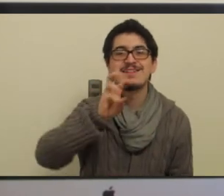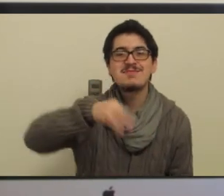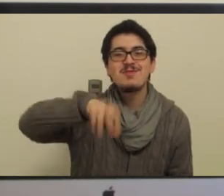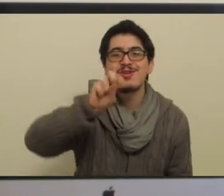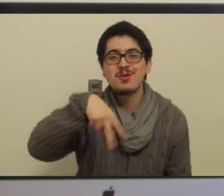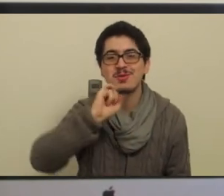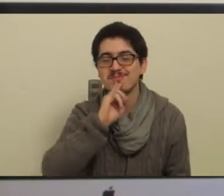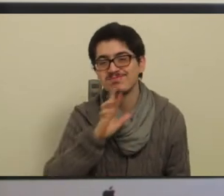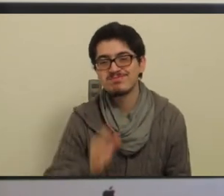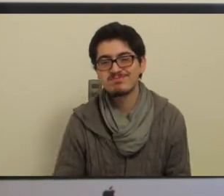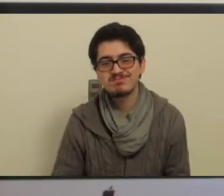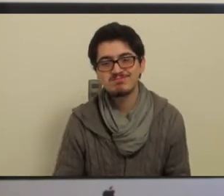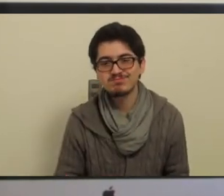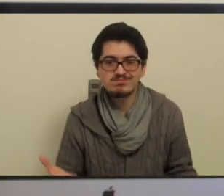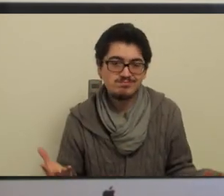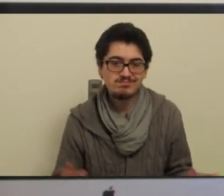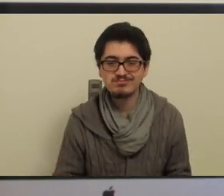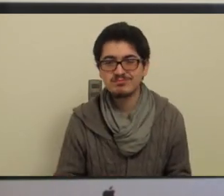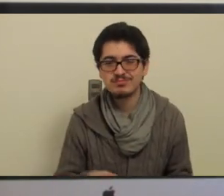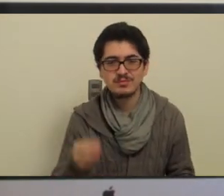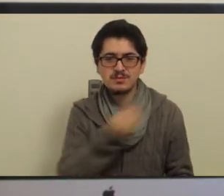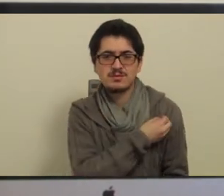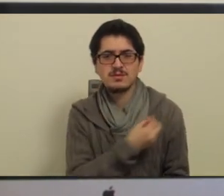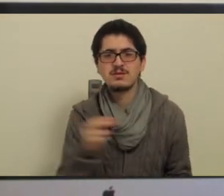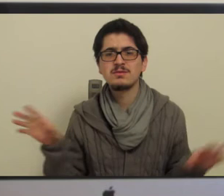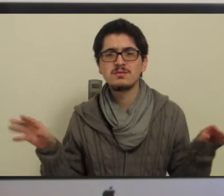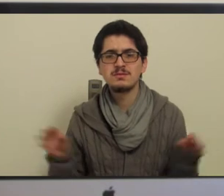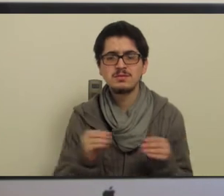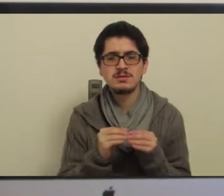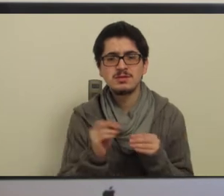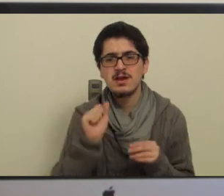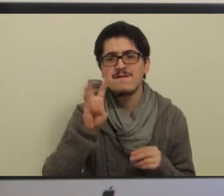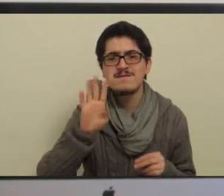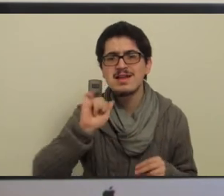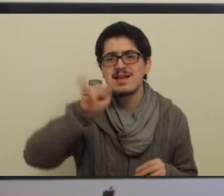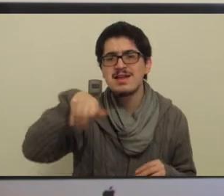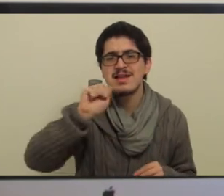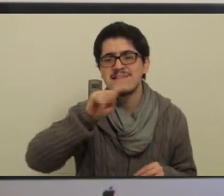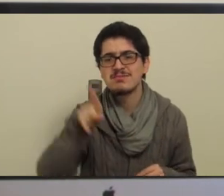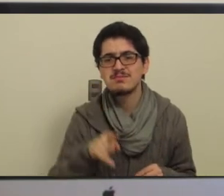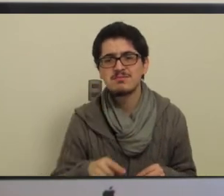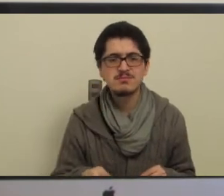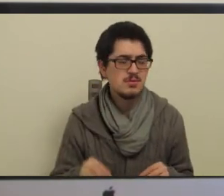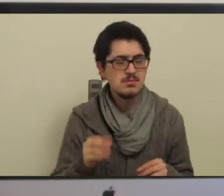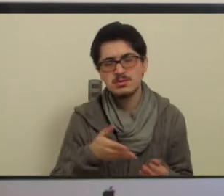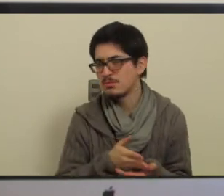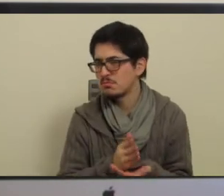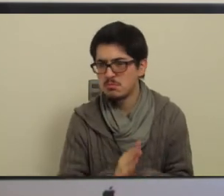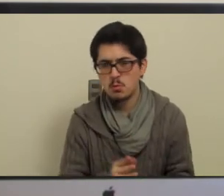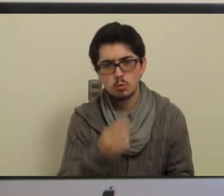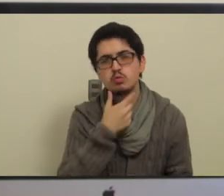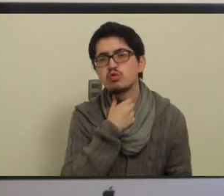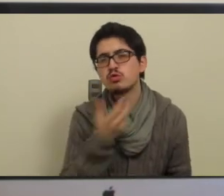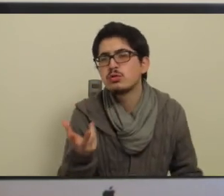el personaje principal, que se llama Simón Opio, este muchacho cubierto por abejas y que puede hablar con ellas y el murmullo de ellas, para mí desde un